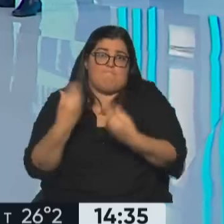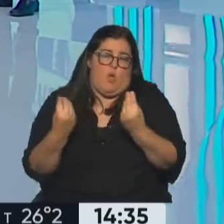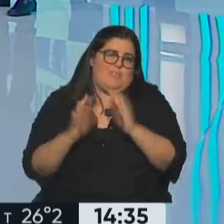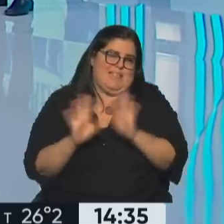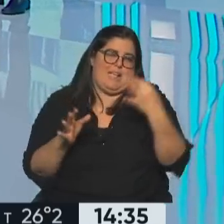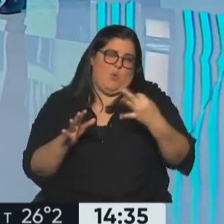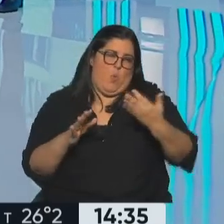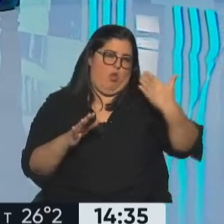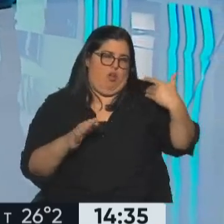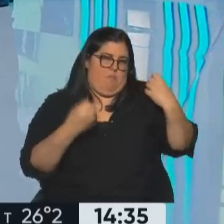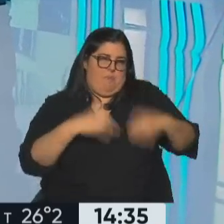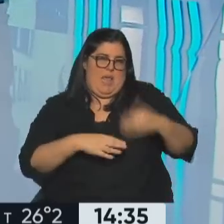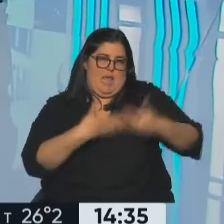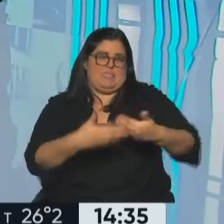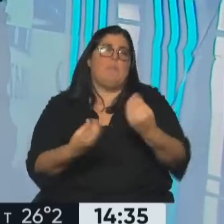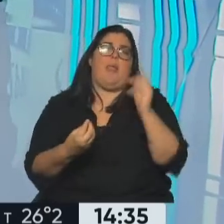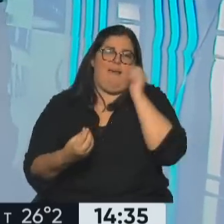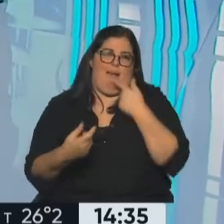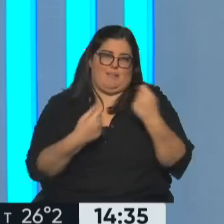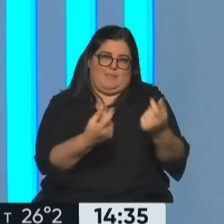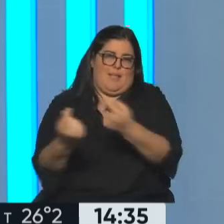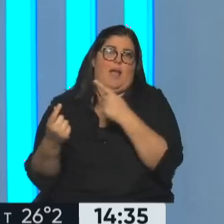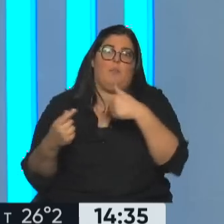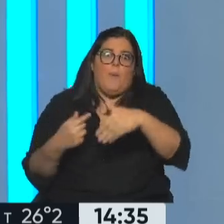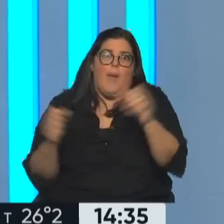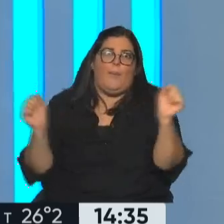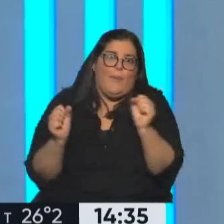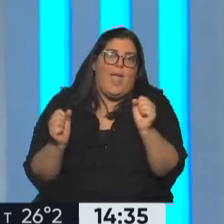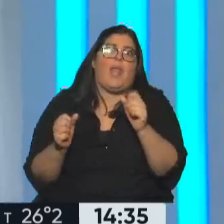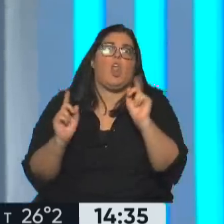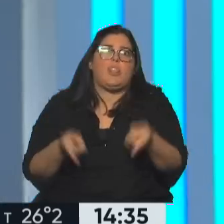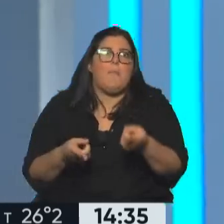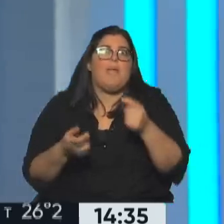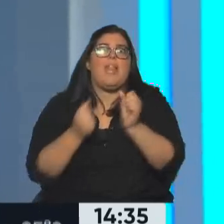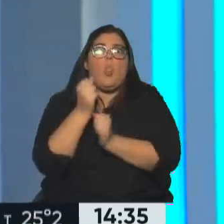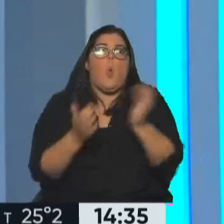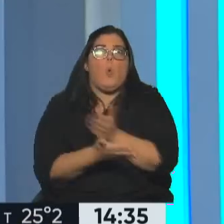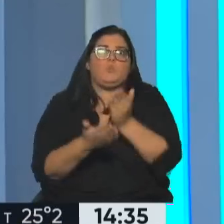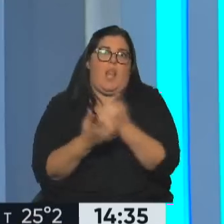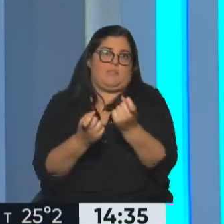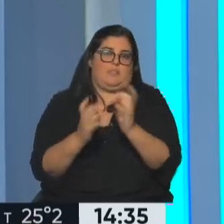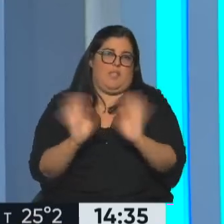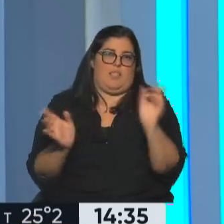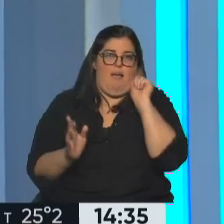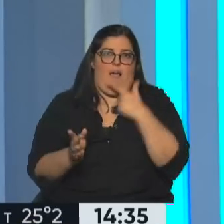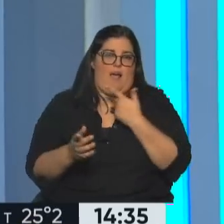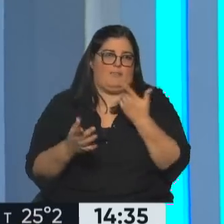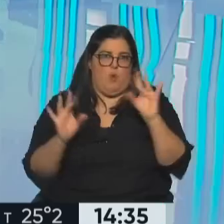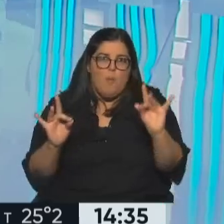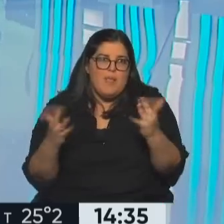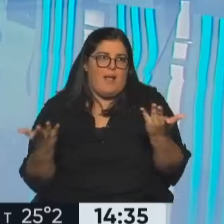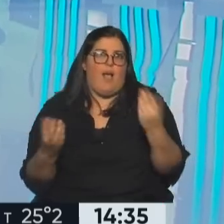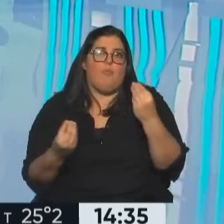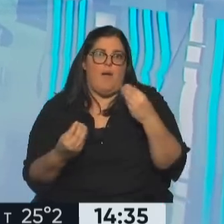para pensar en la provisión de gas. Bueno, no solamente por la llegada del invierno, sino también para las industrias, que están muy complicadas porque necesitan el gas para